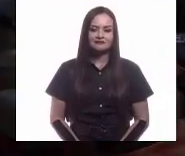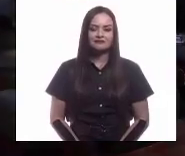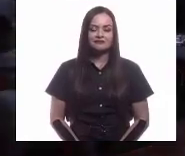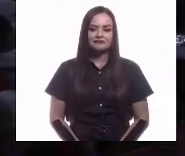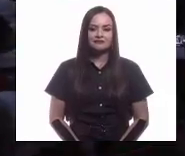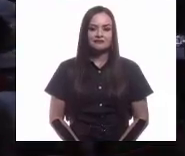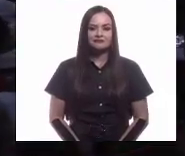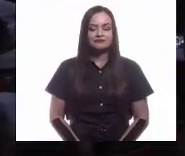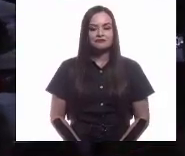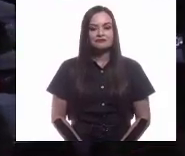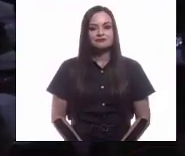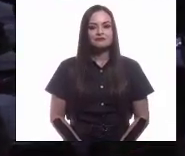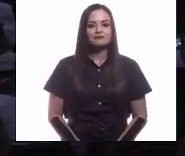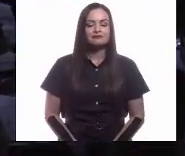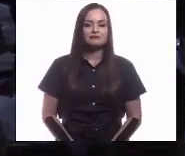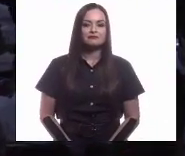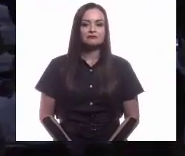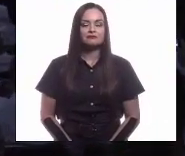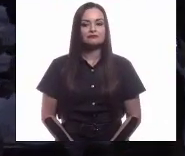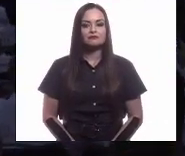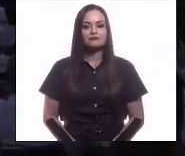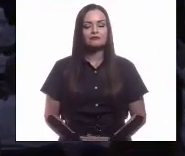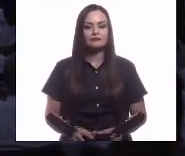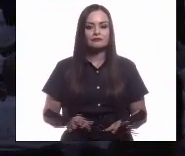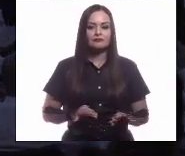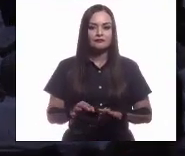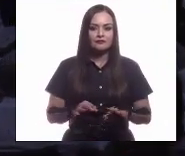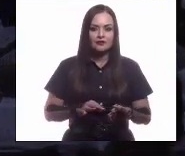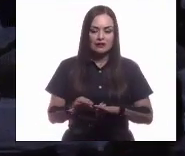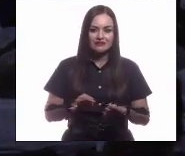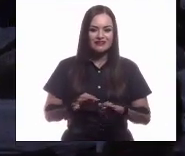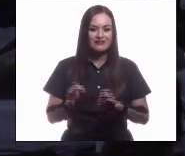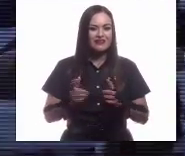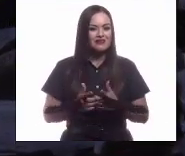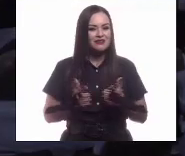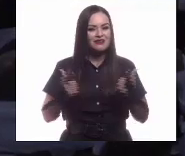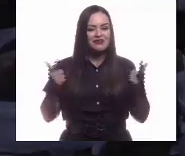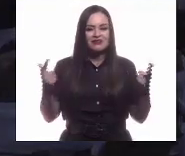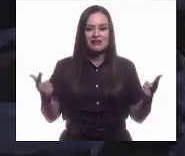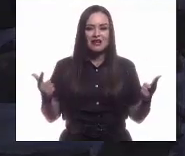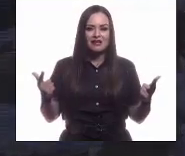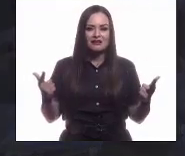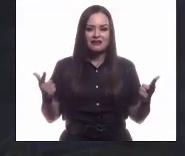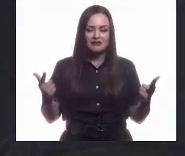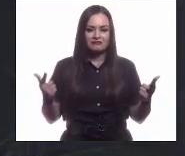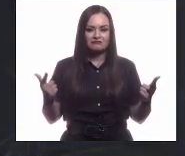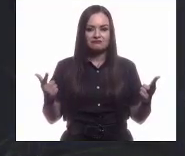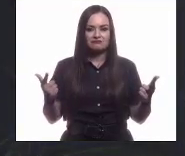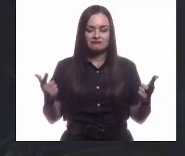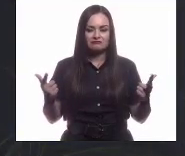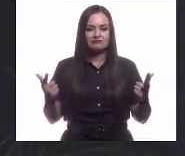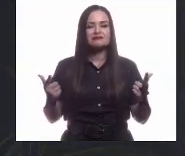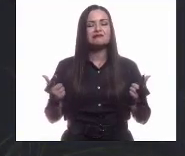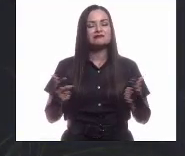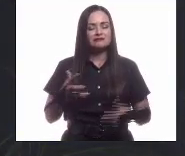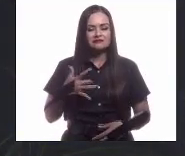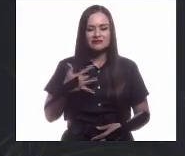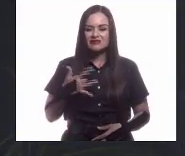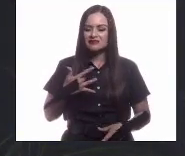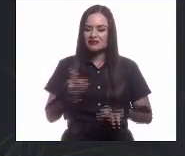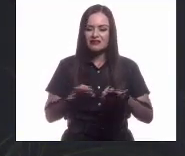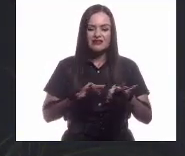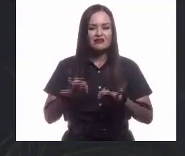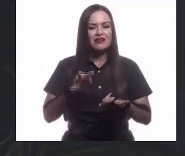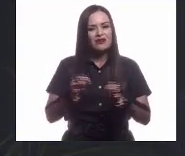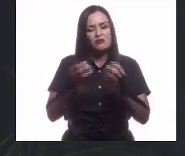Este trabajo inmenso no hubiera sido posible